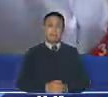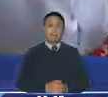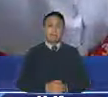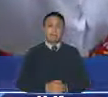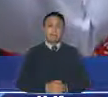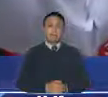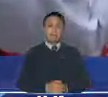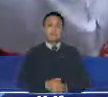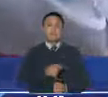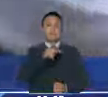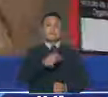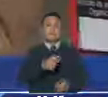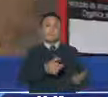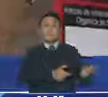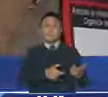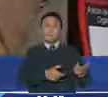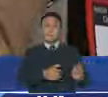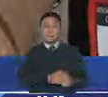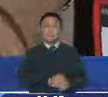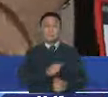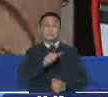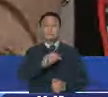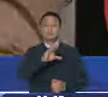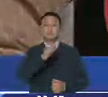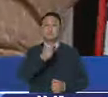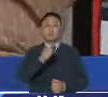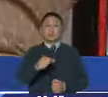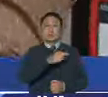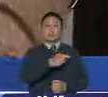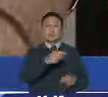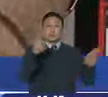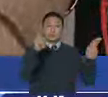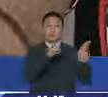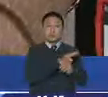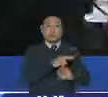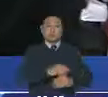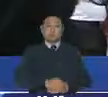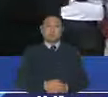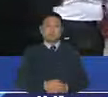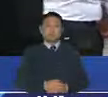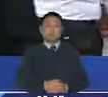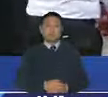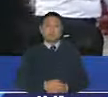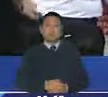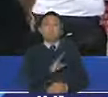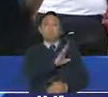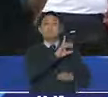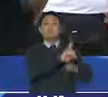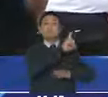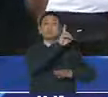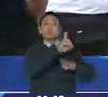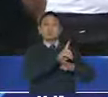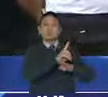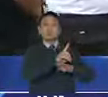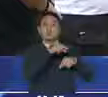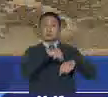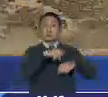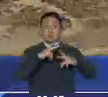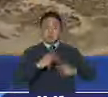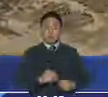Personal de bomberos y el ACES procedieron a clausurar el centro de rehabilitación. El director zonal del organismo de